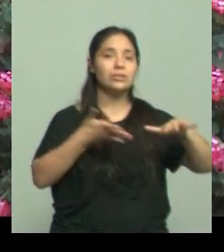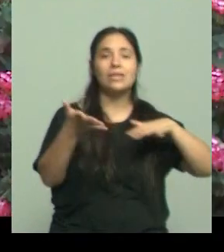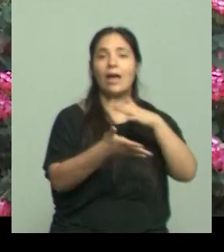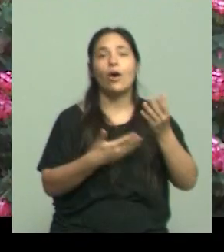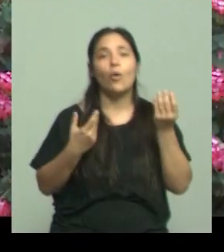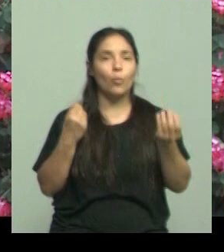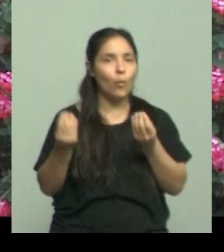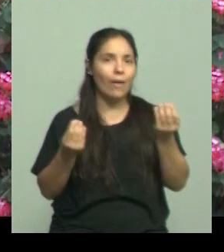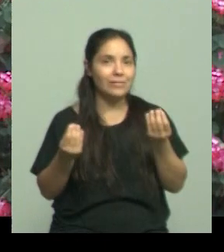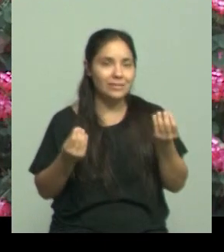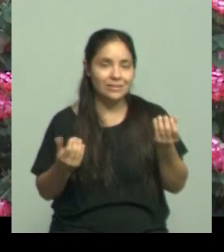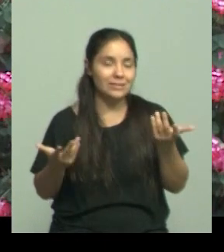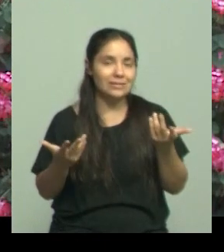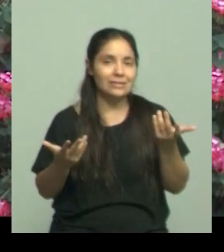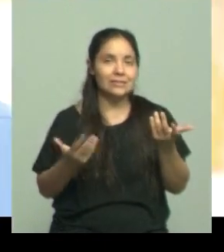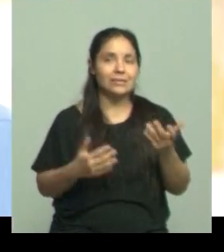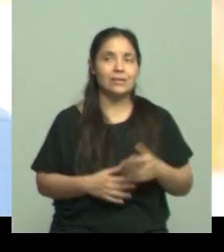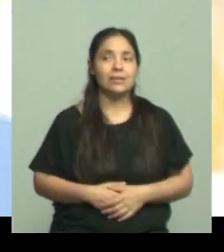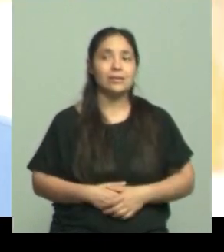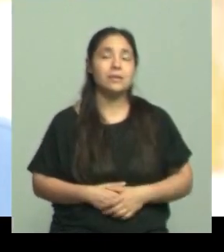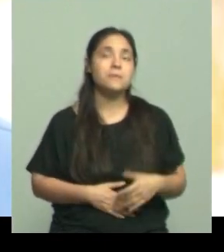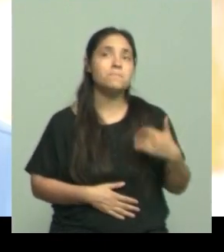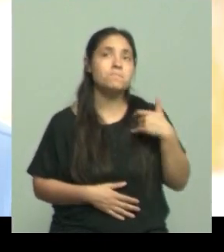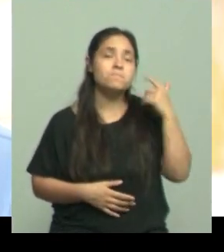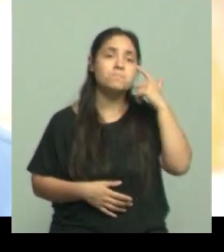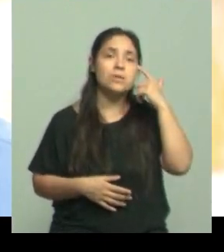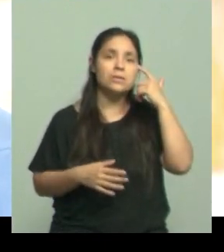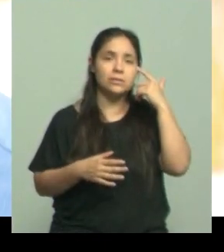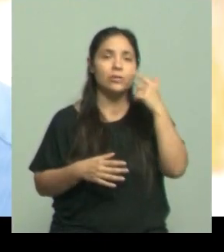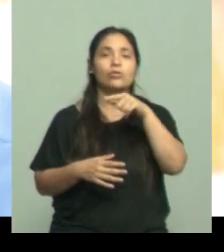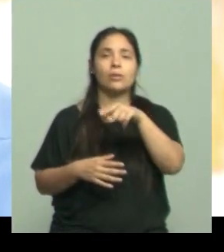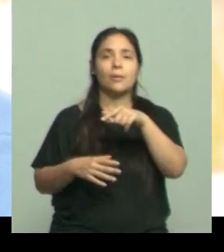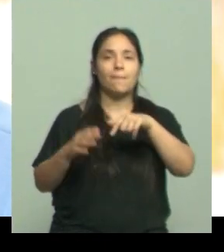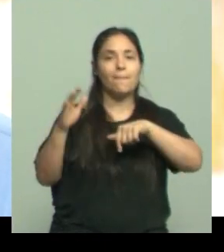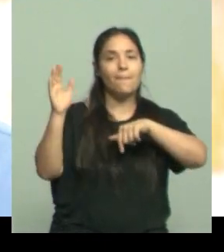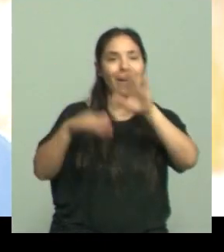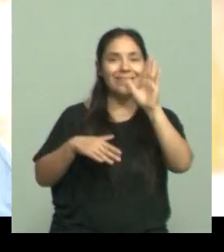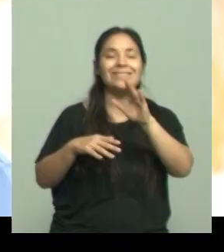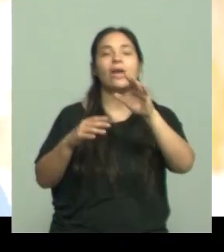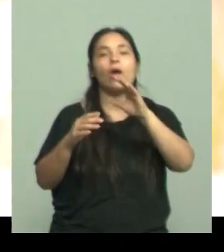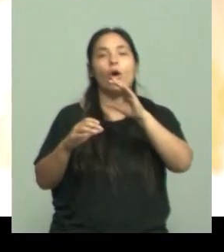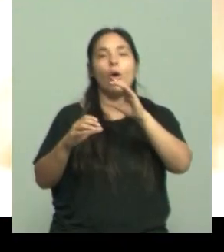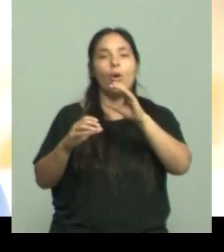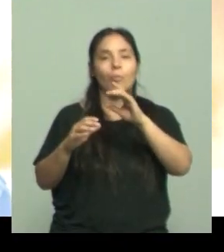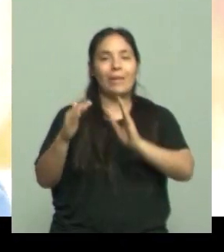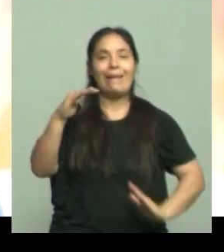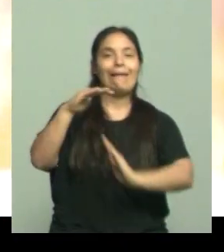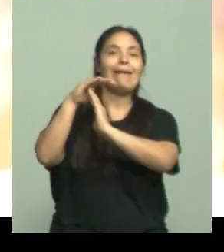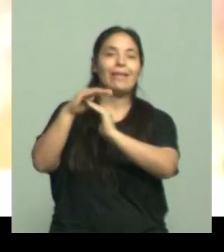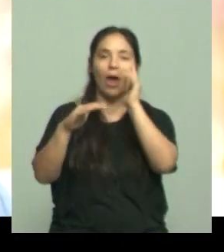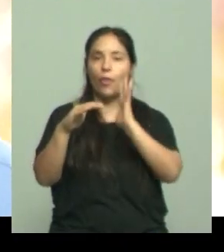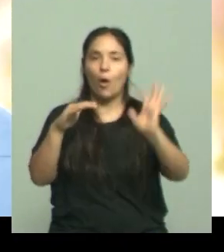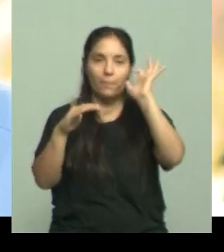es? Bueno, creo que inciden sobre los líderes de opinión. Por ejemplo, tenés grupos